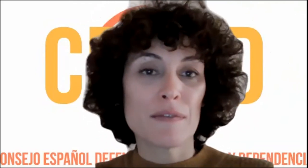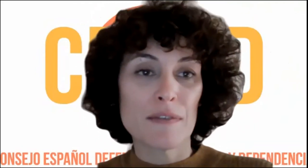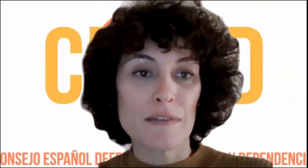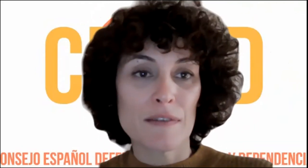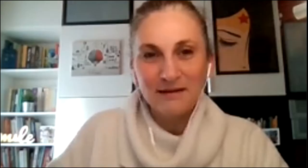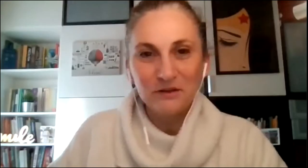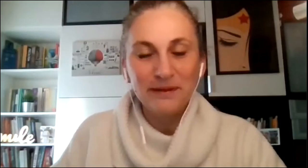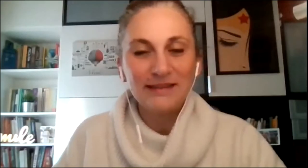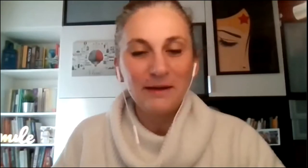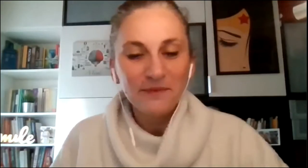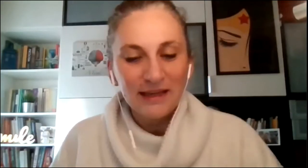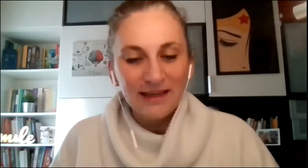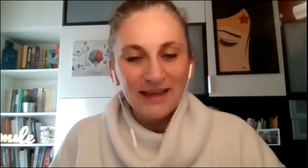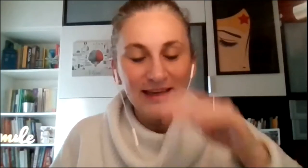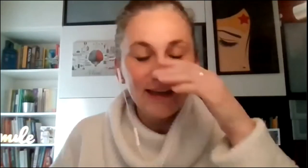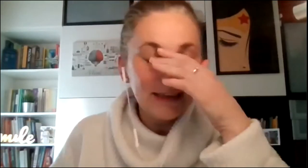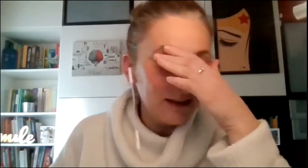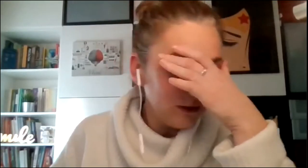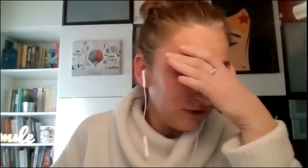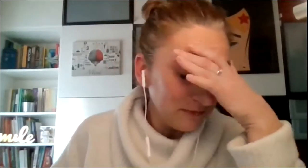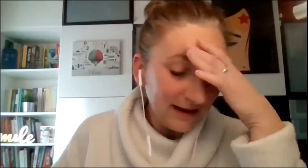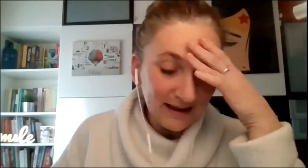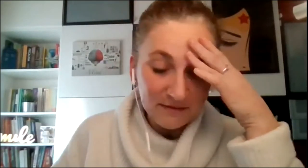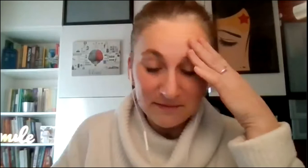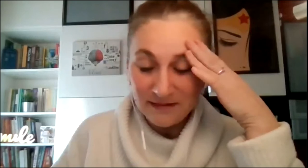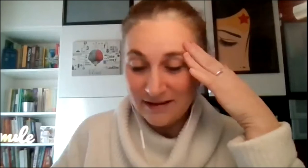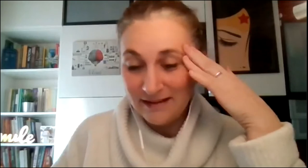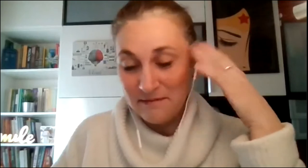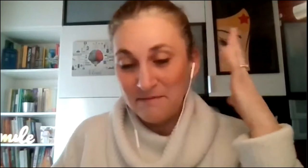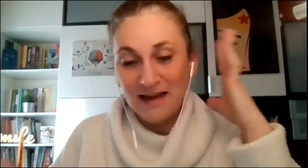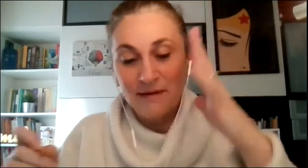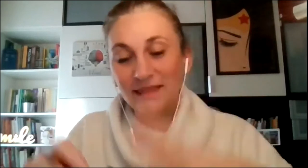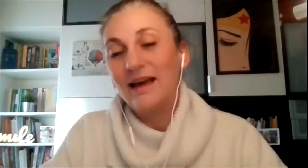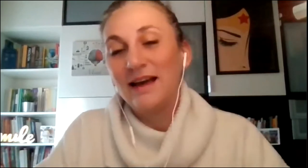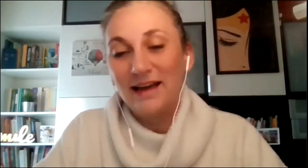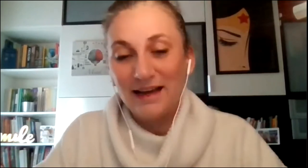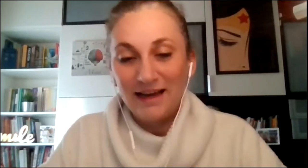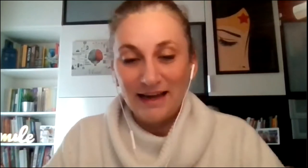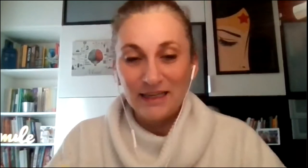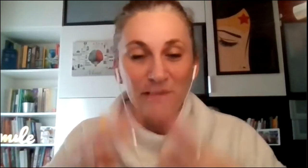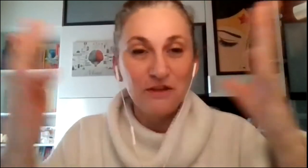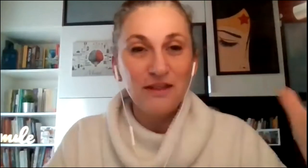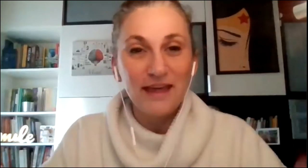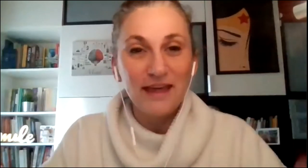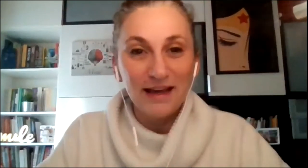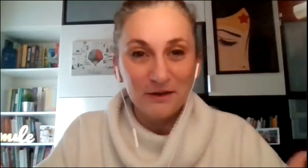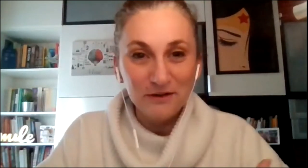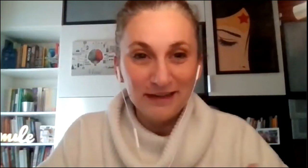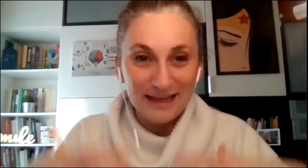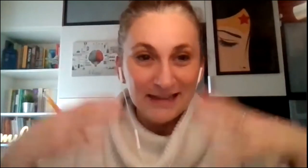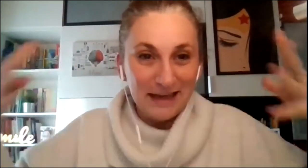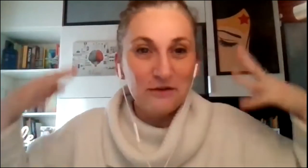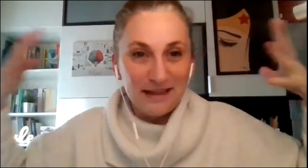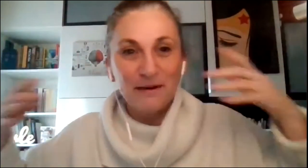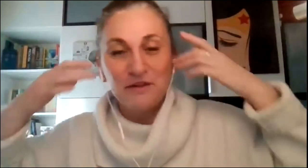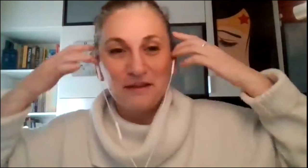Completamente. Yo, conforme estaba hablando Berta, estaba dando forma en mi cabeza al espacio ideal, ¿no? Que